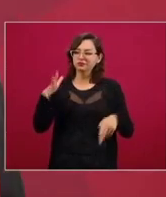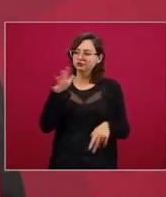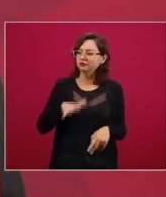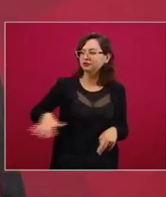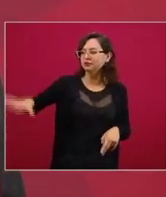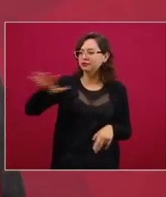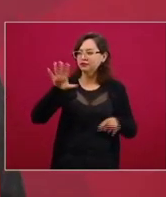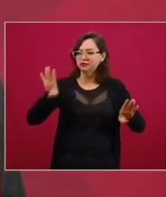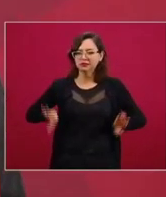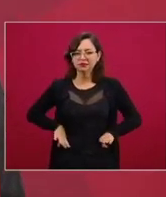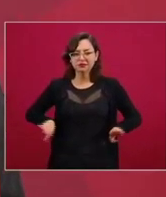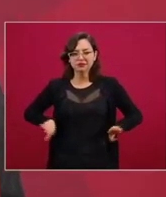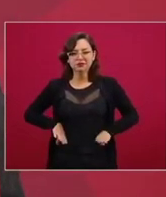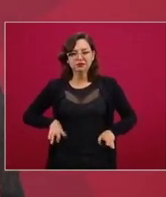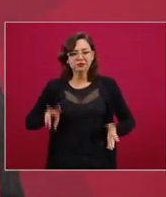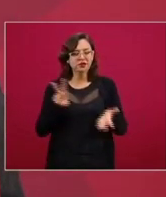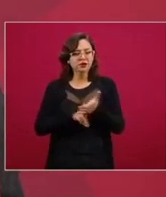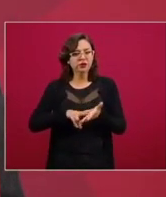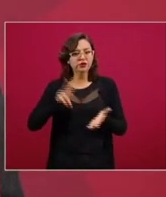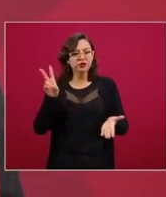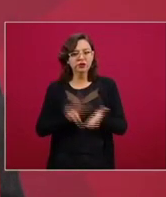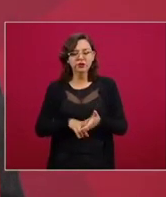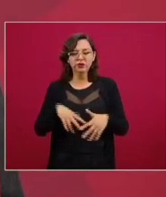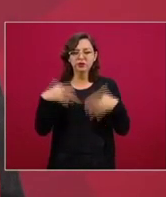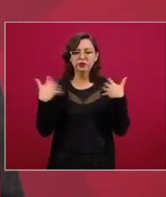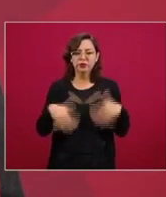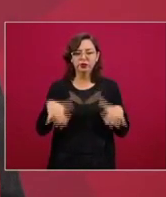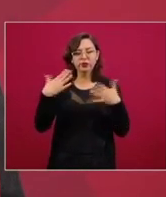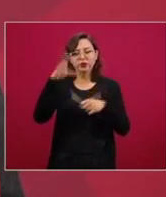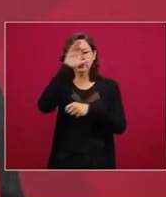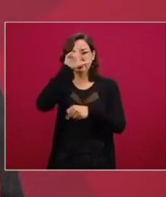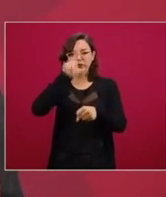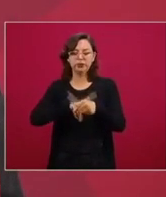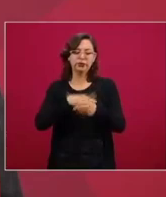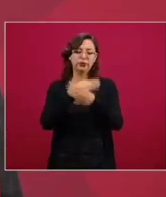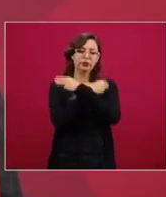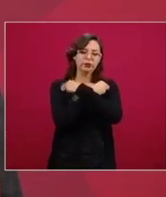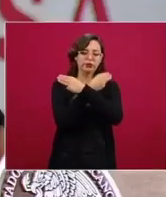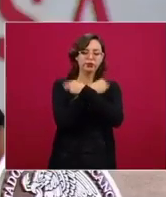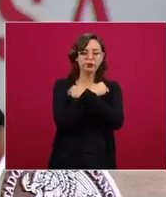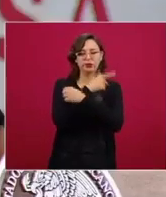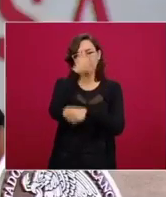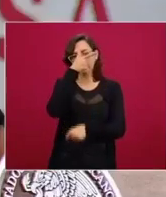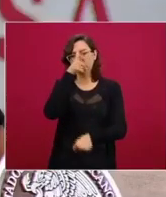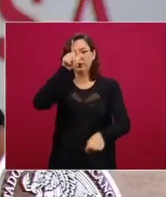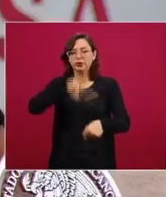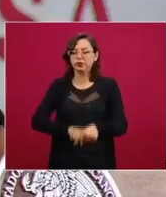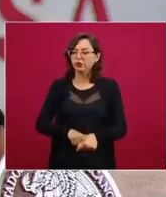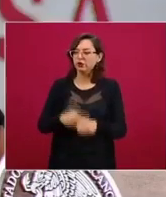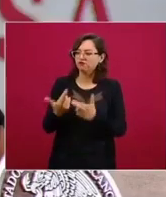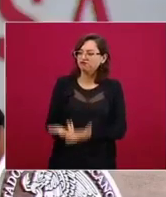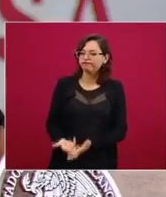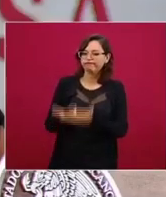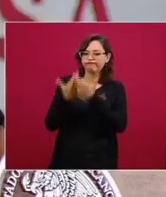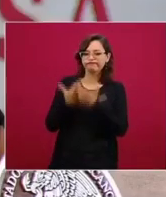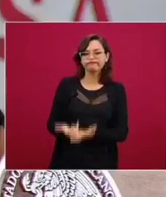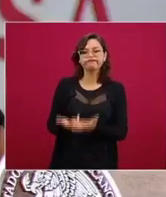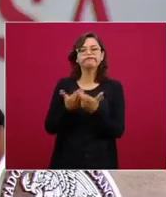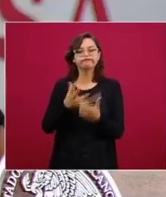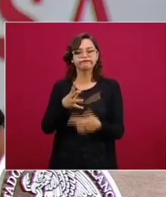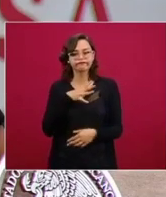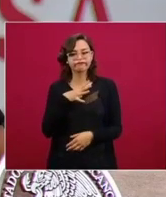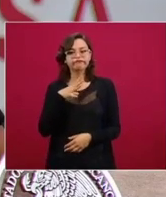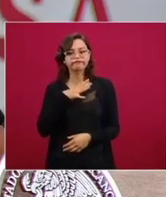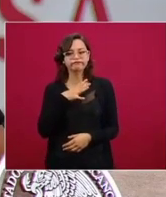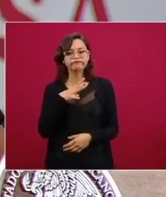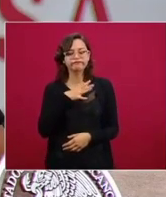por favor. Ah, sí, ya voy a bajar la panza, así que ya cero palomitas. Ya, a bajar la panza, entonces cero palomitas ya. Ya me